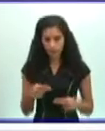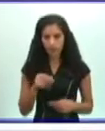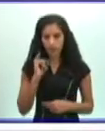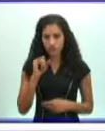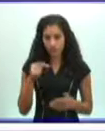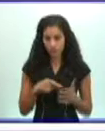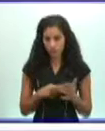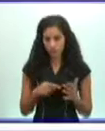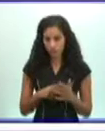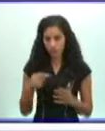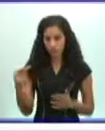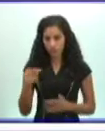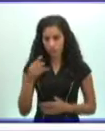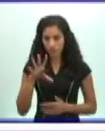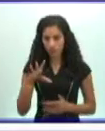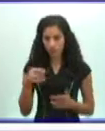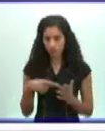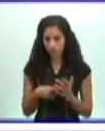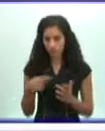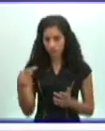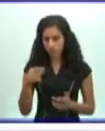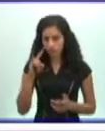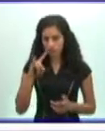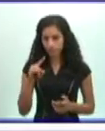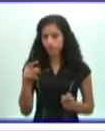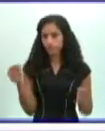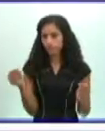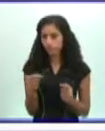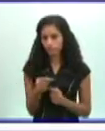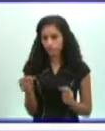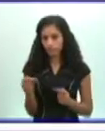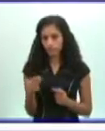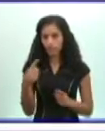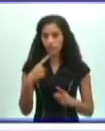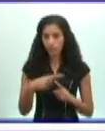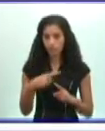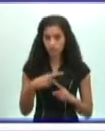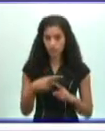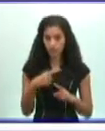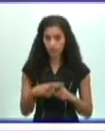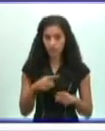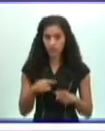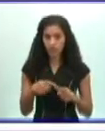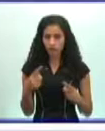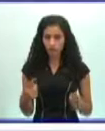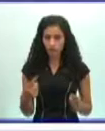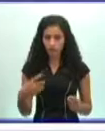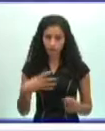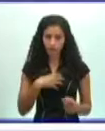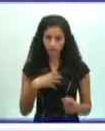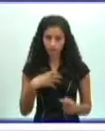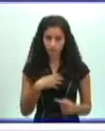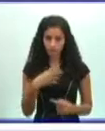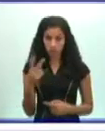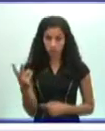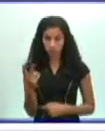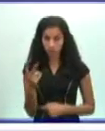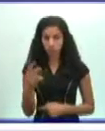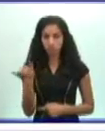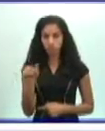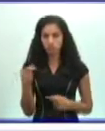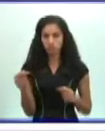menos 5 por menos 9 y nos dio también positivo cuando tenía dos factores